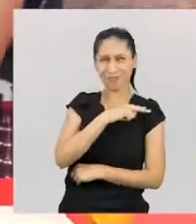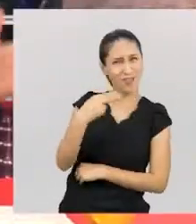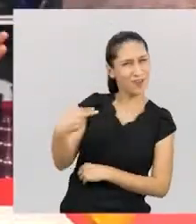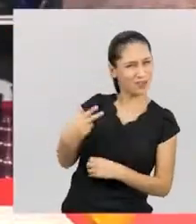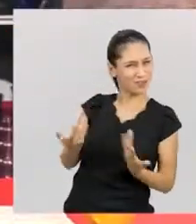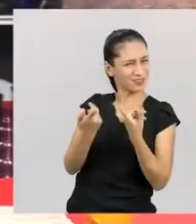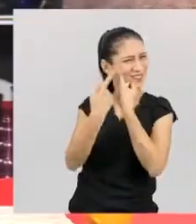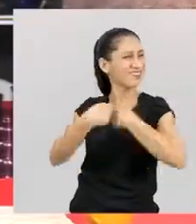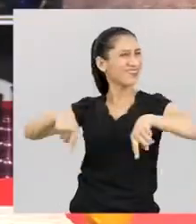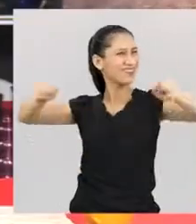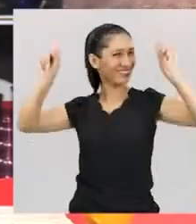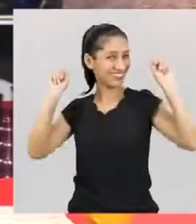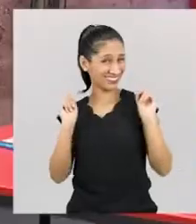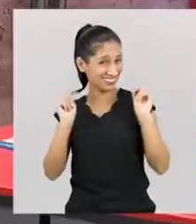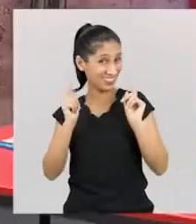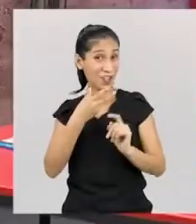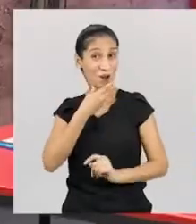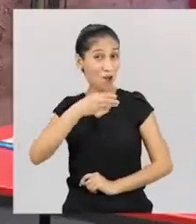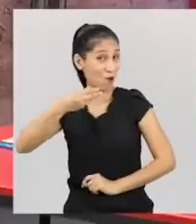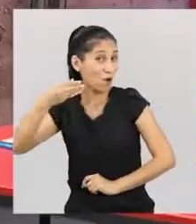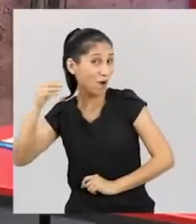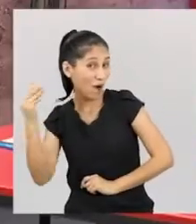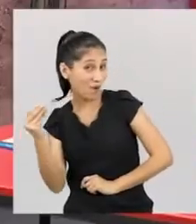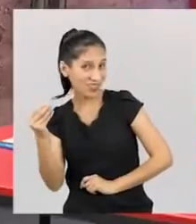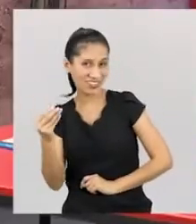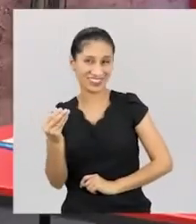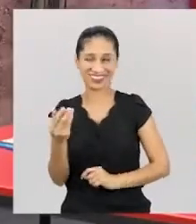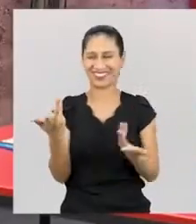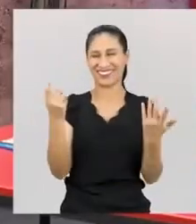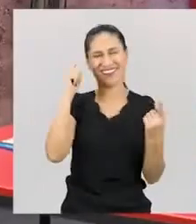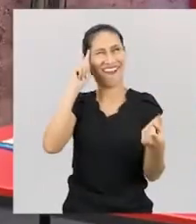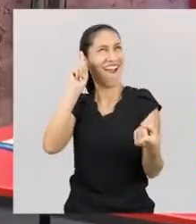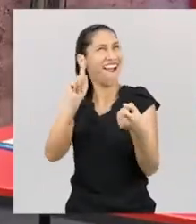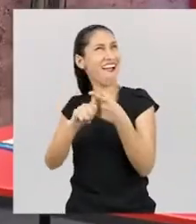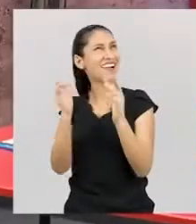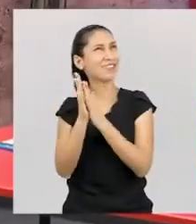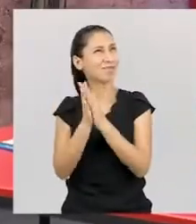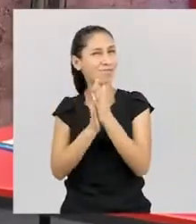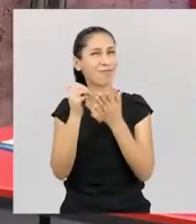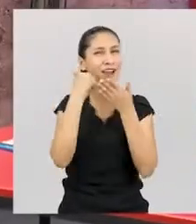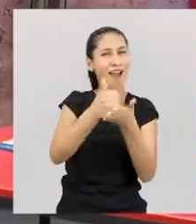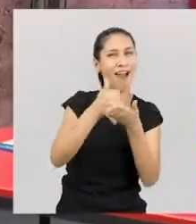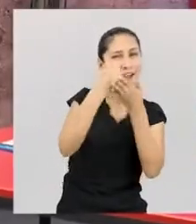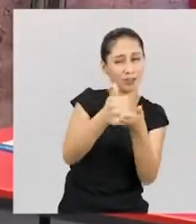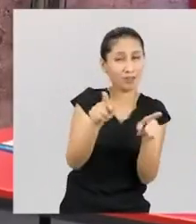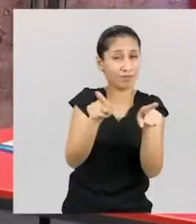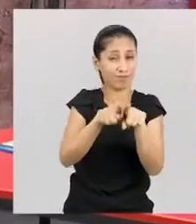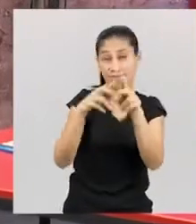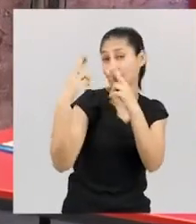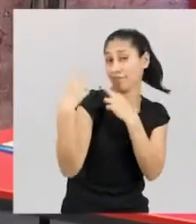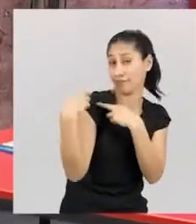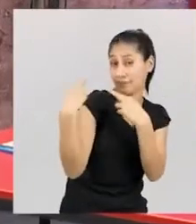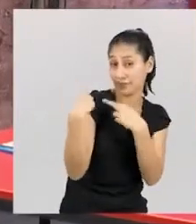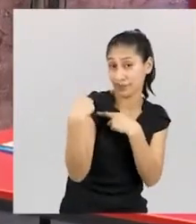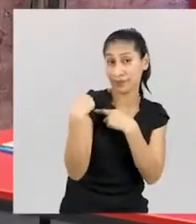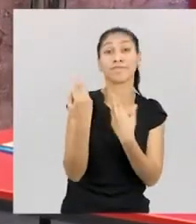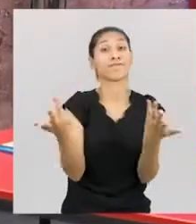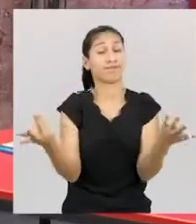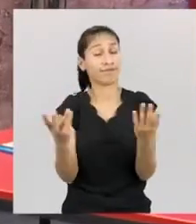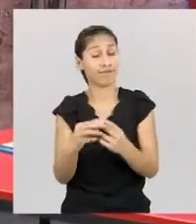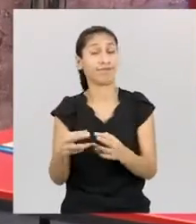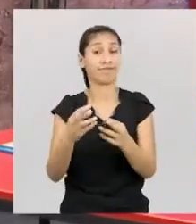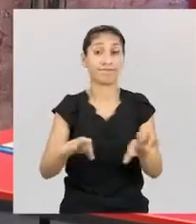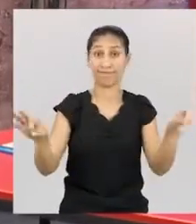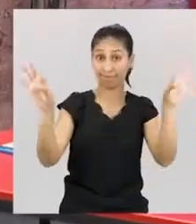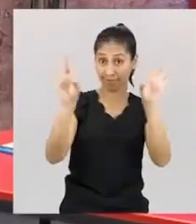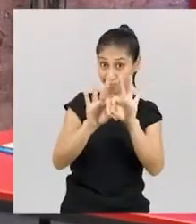Somos una generación diferente. Somos una generación comprometida, solidaria y responsable. La responsabilidad